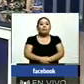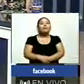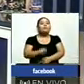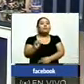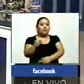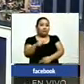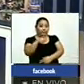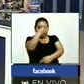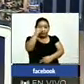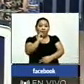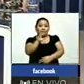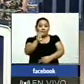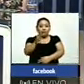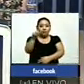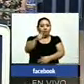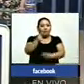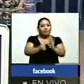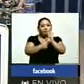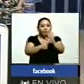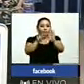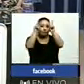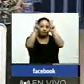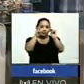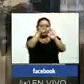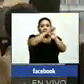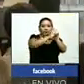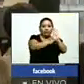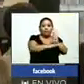es, presentamos nuestros titulares a continuación.